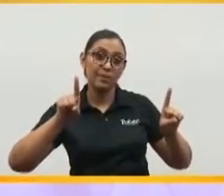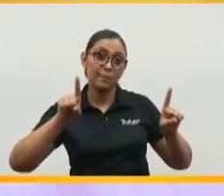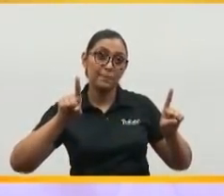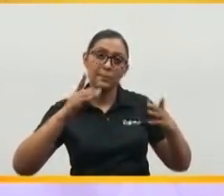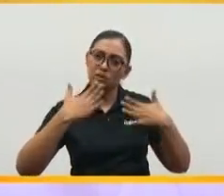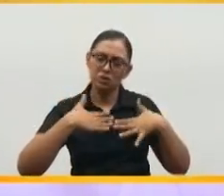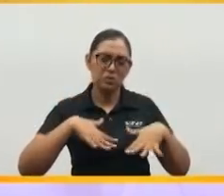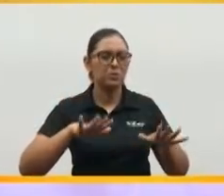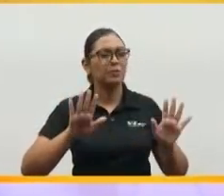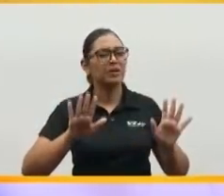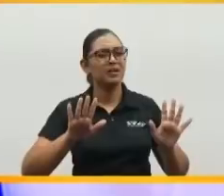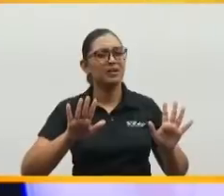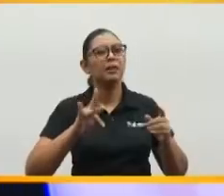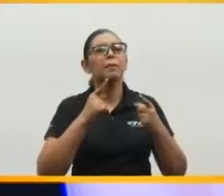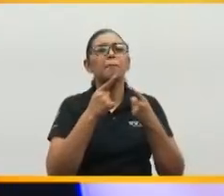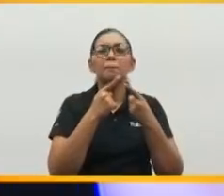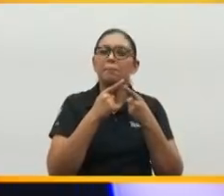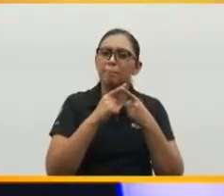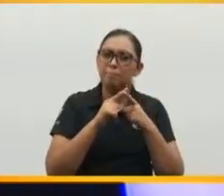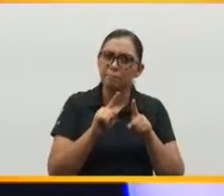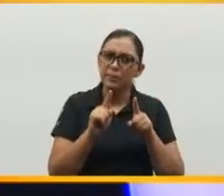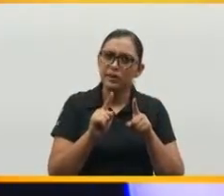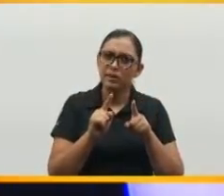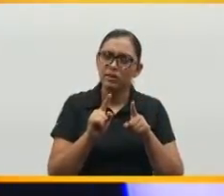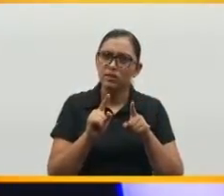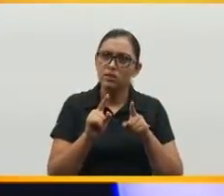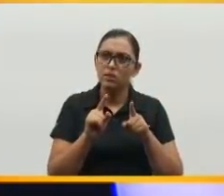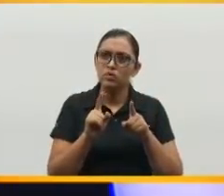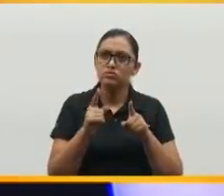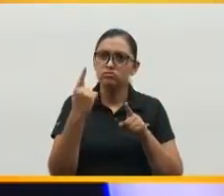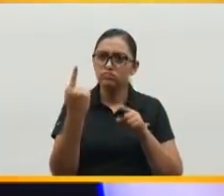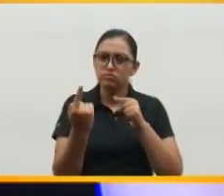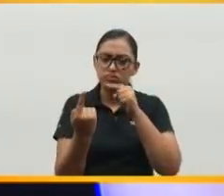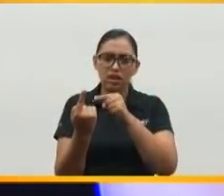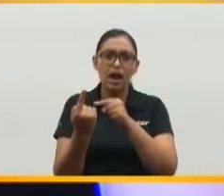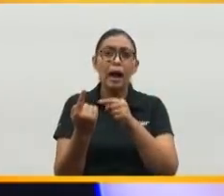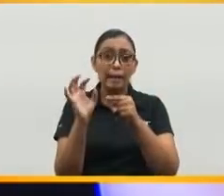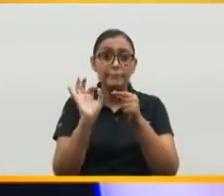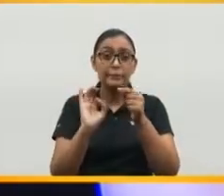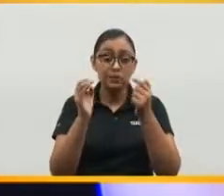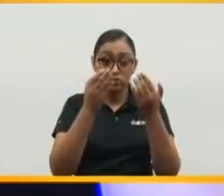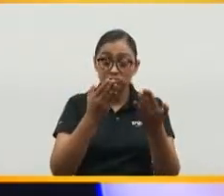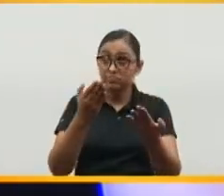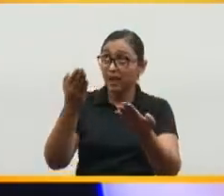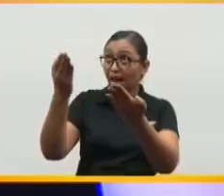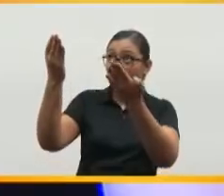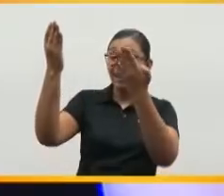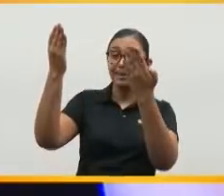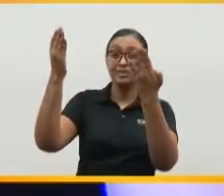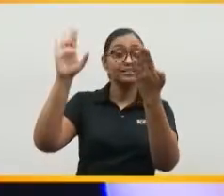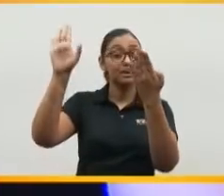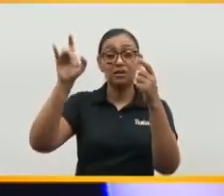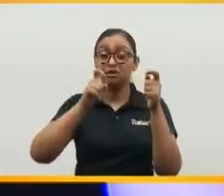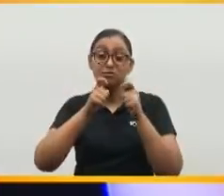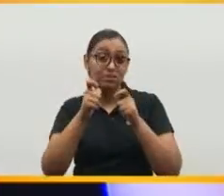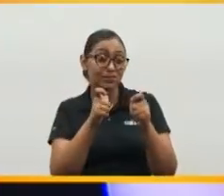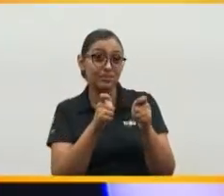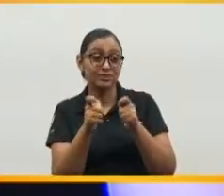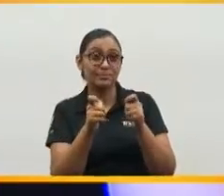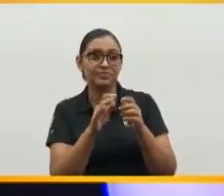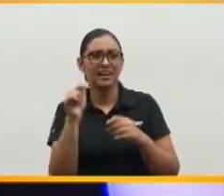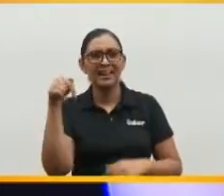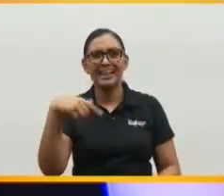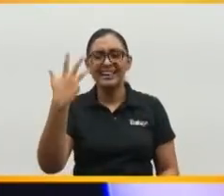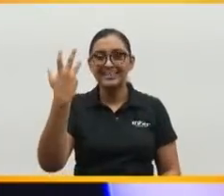Pero no hay mejor garantía de su bienestar que ponerlos en las manos de Dios. El día de hoy he